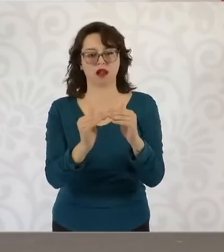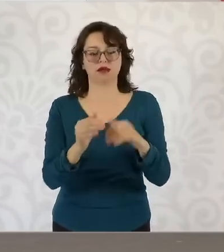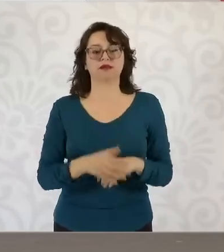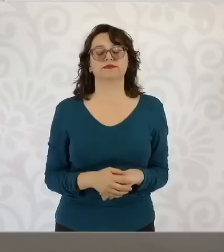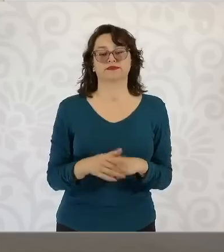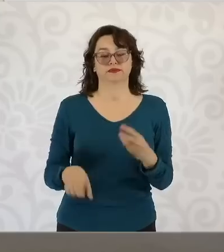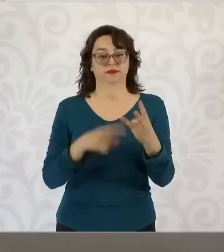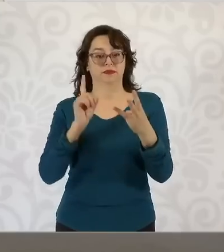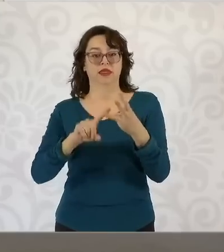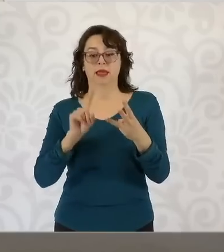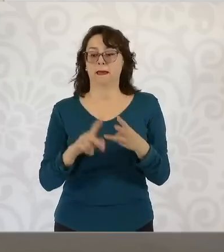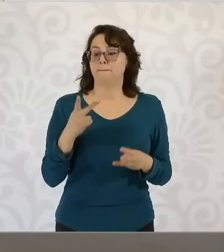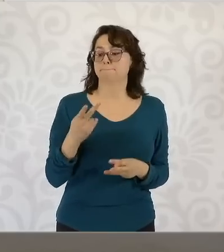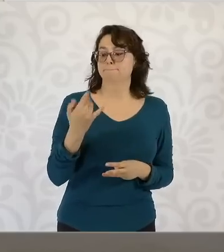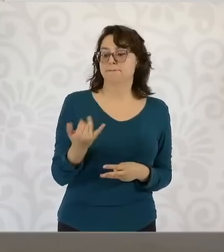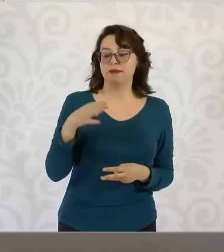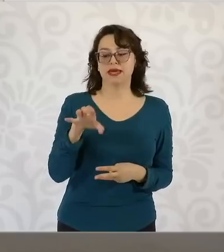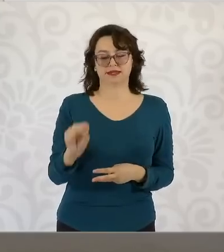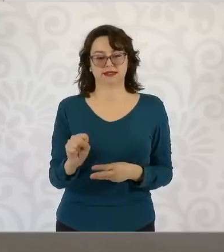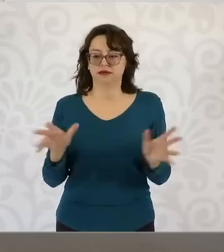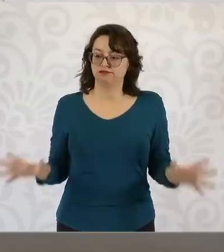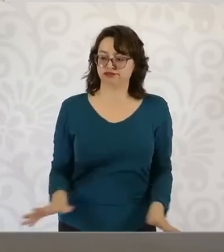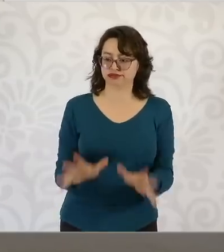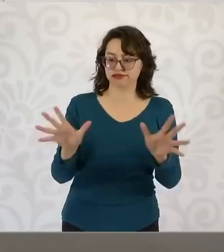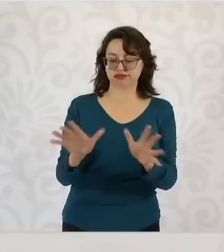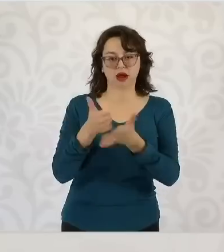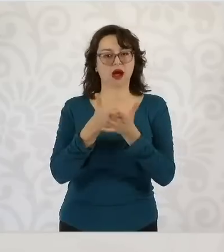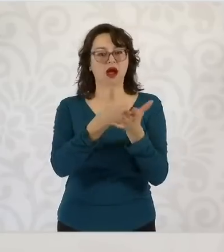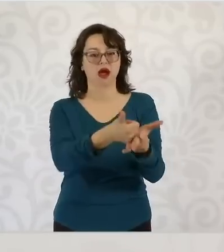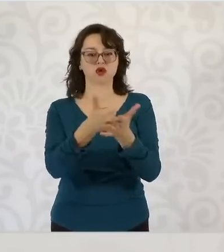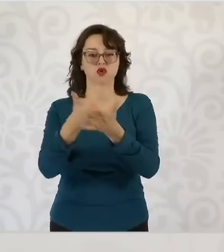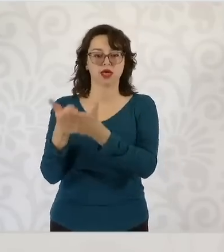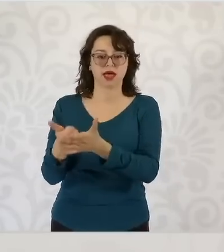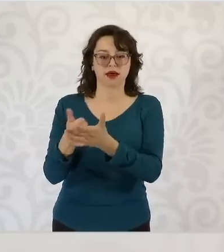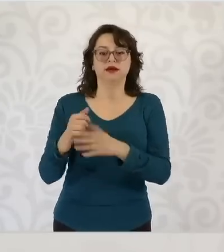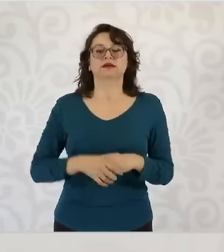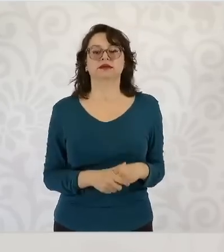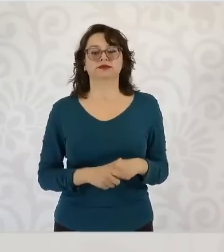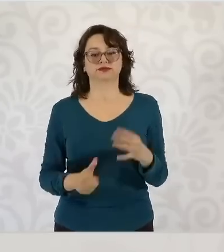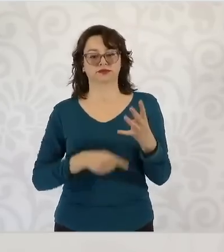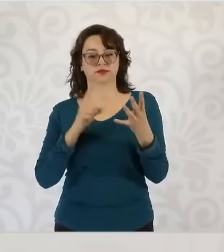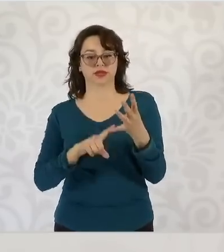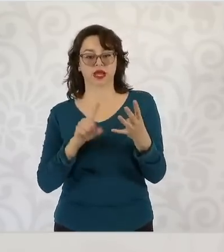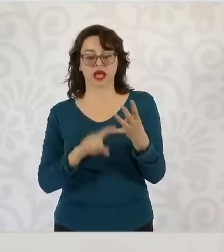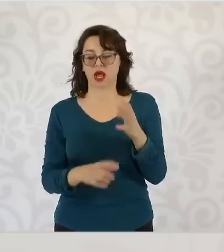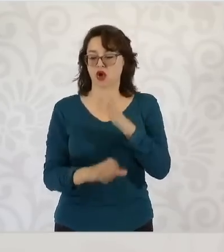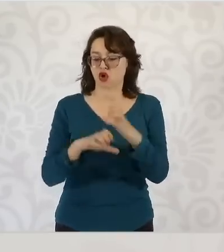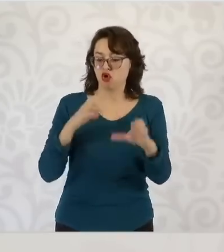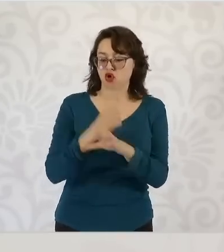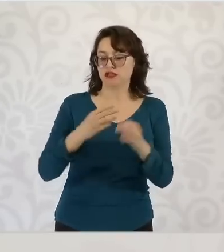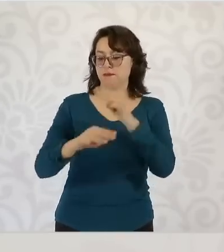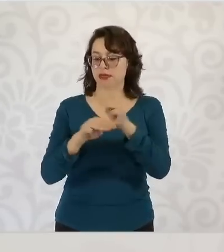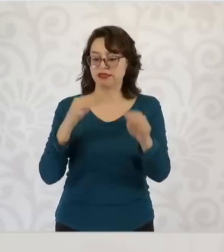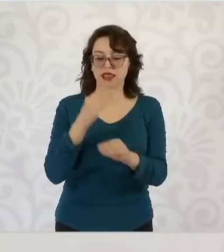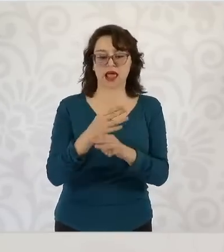a las pequeñas y medianas empresas. Tiene que ver con el incremento en contenido nacional que se ha